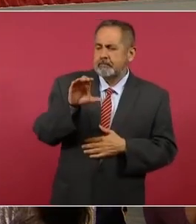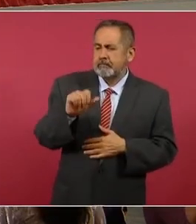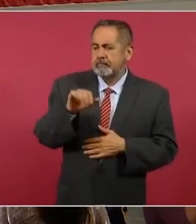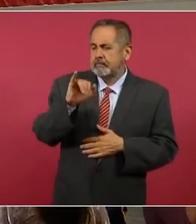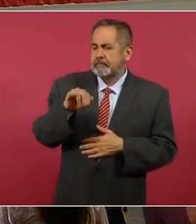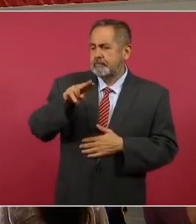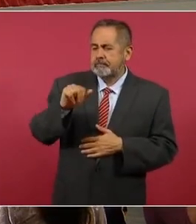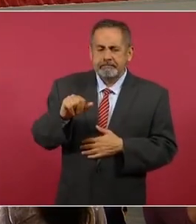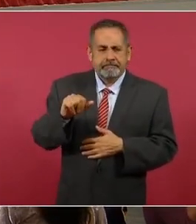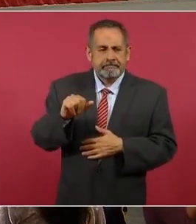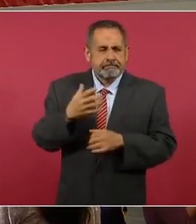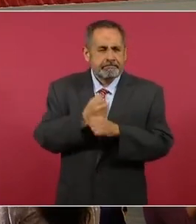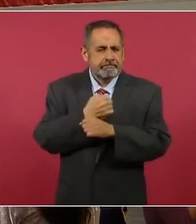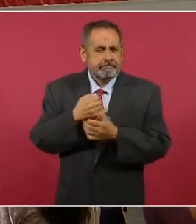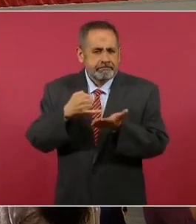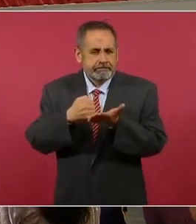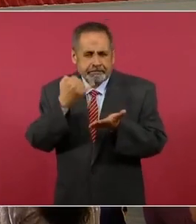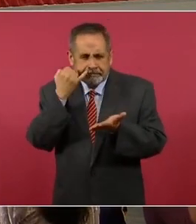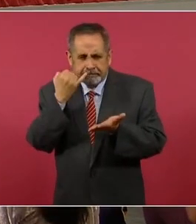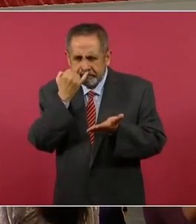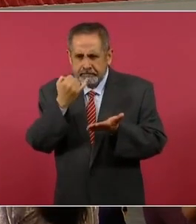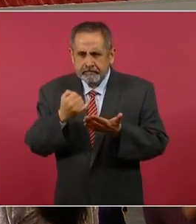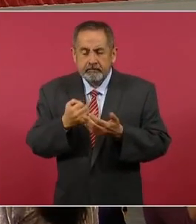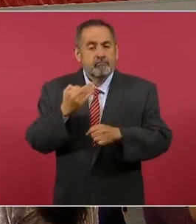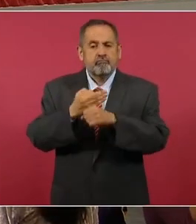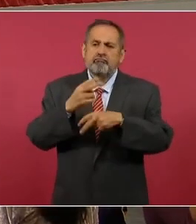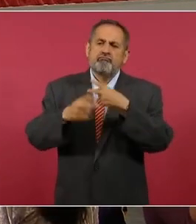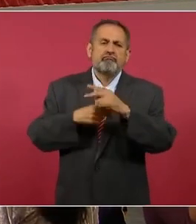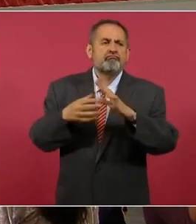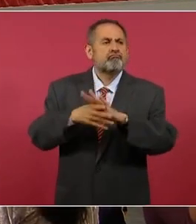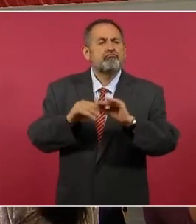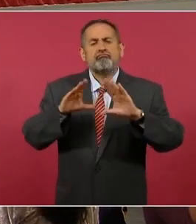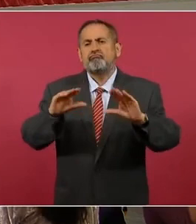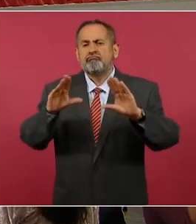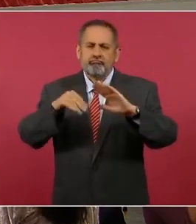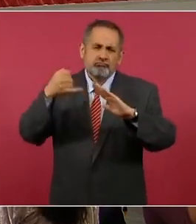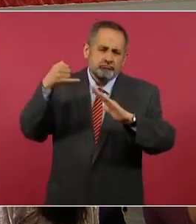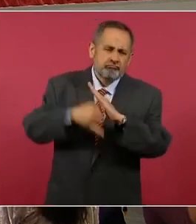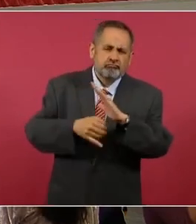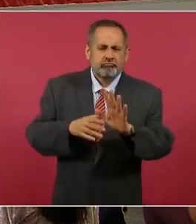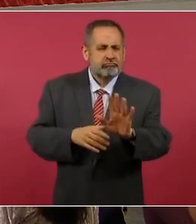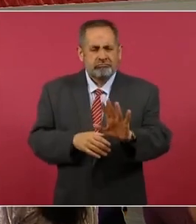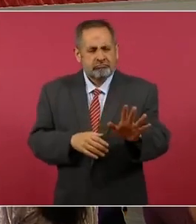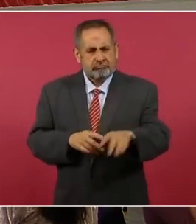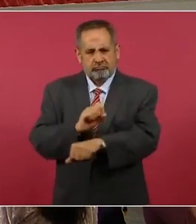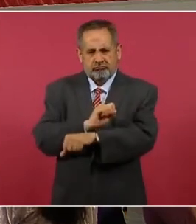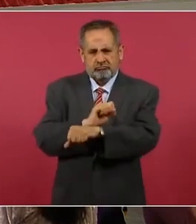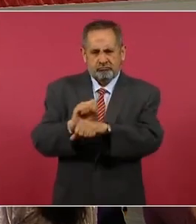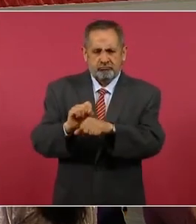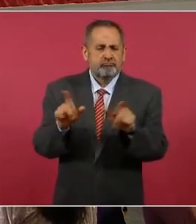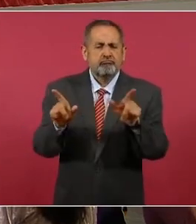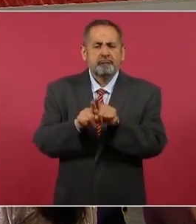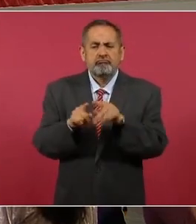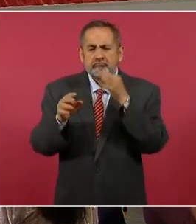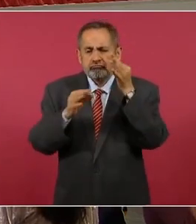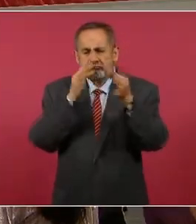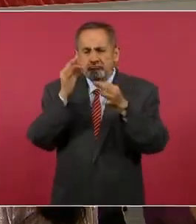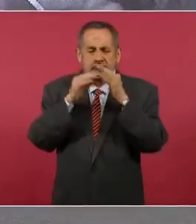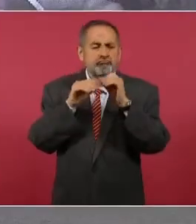desde el inicio que esta no es una sesión de tipo académica o científica, es una sesión de